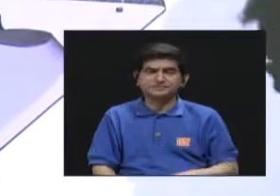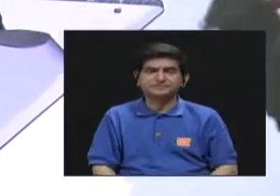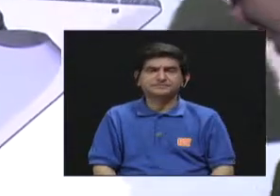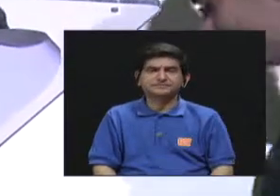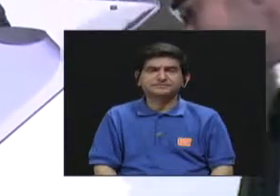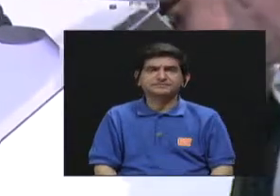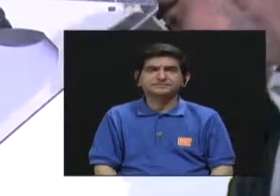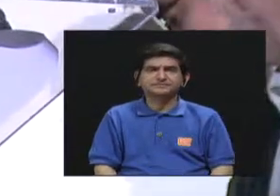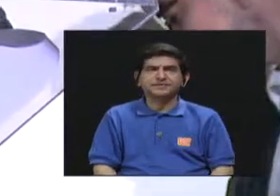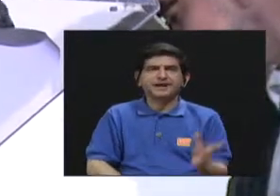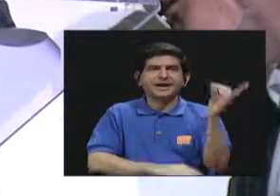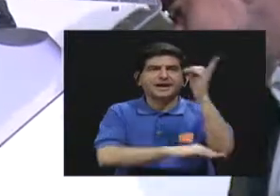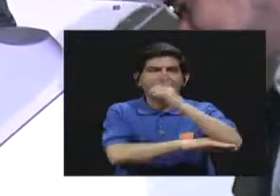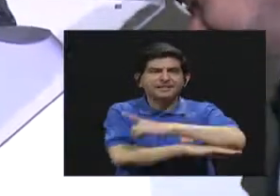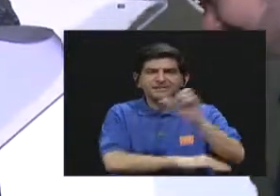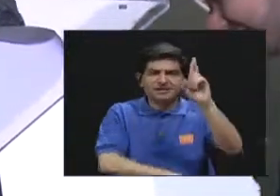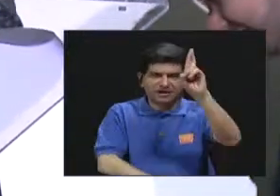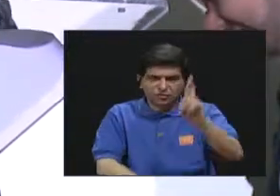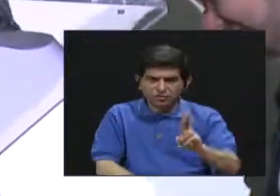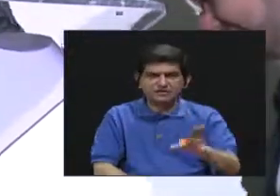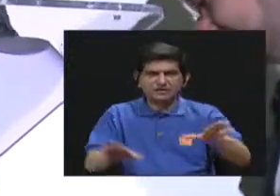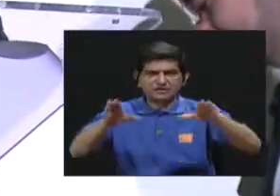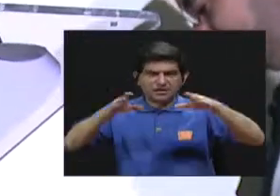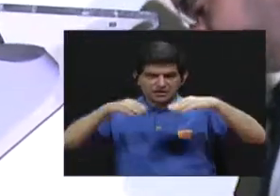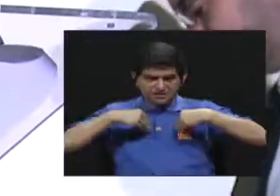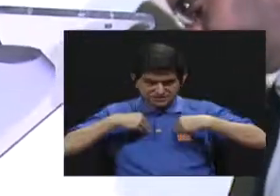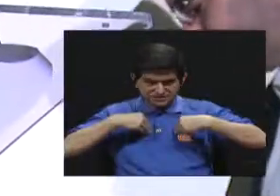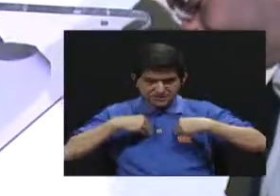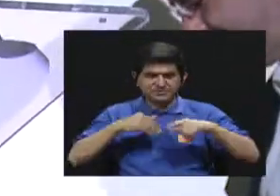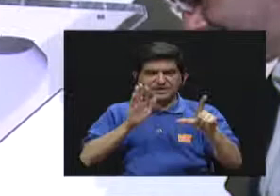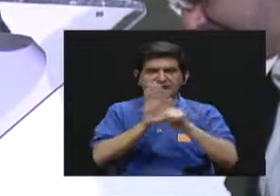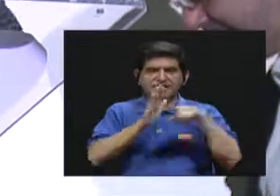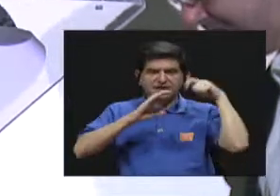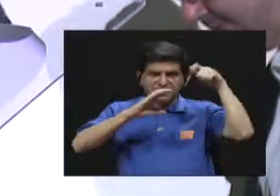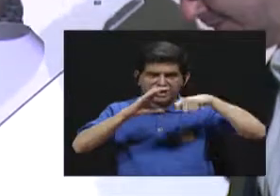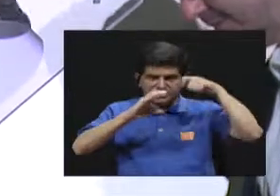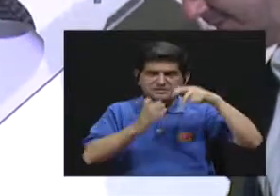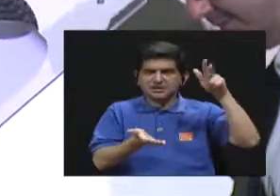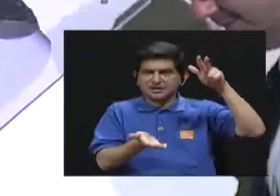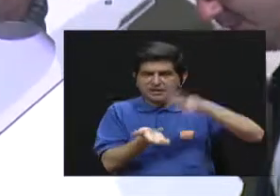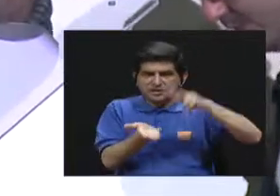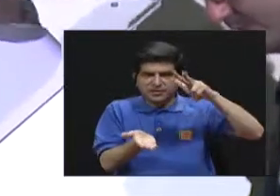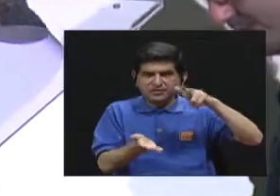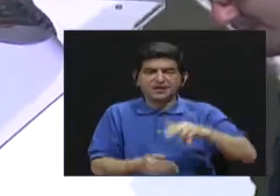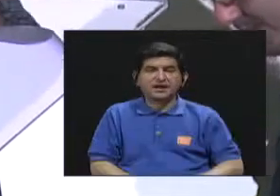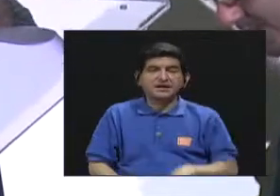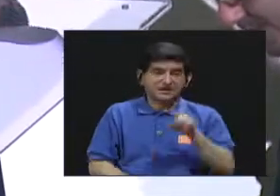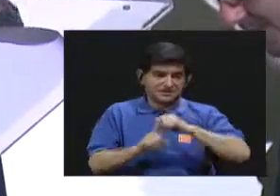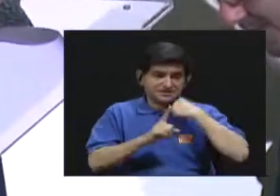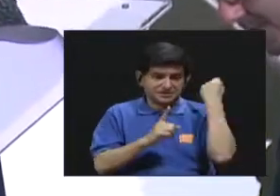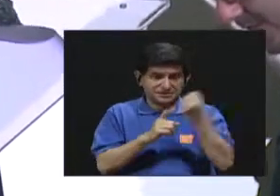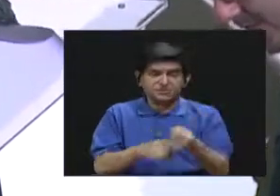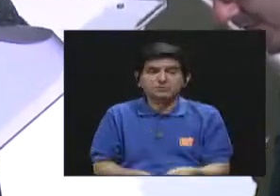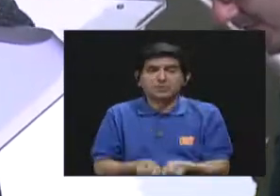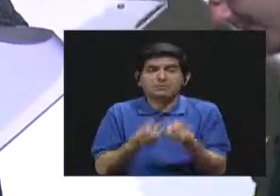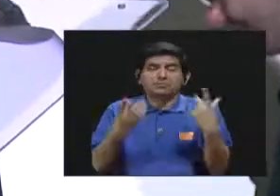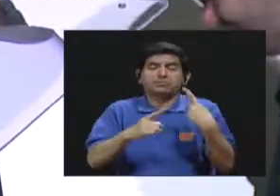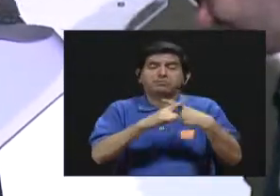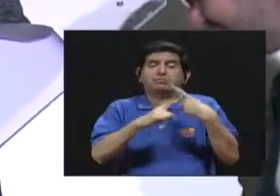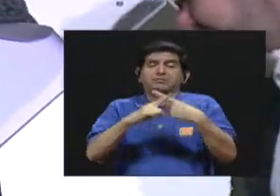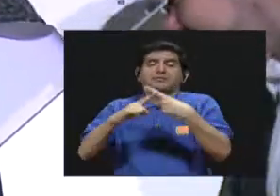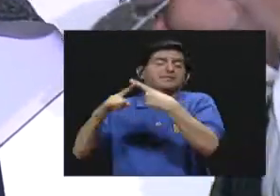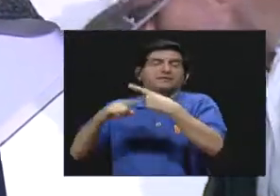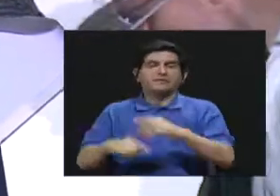el día que Costa Rica acepte una ley de cine, se apruebe una ley de cine, esto se va a multiplicar. Y Costa